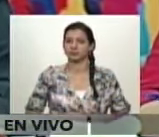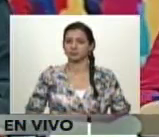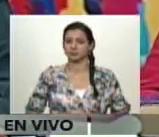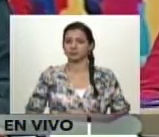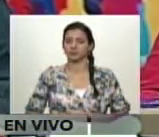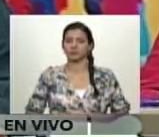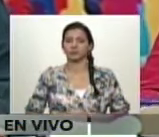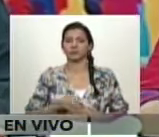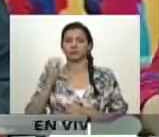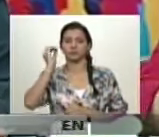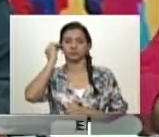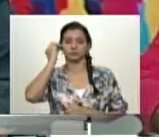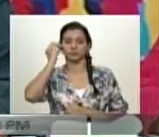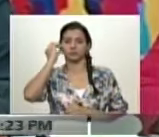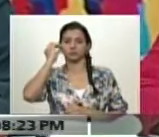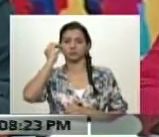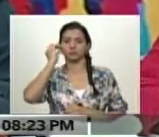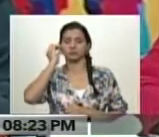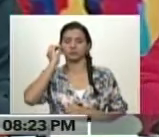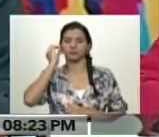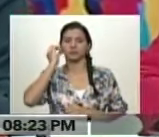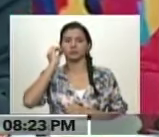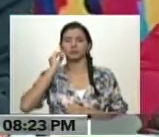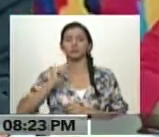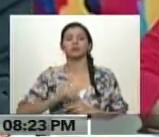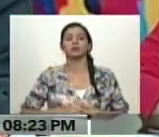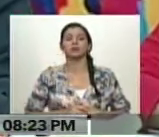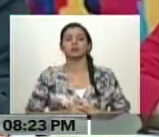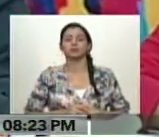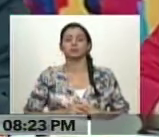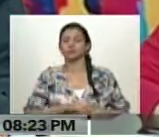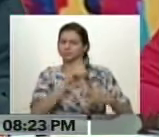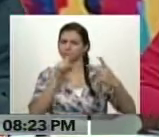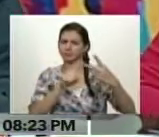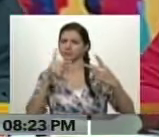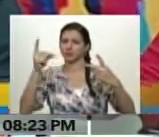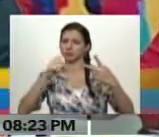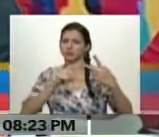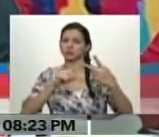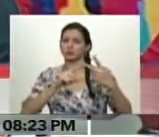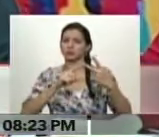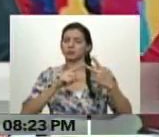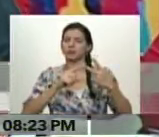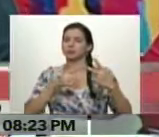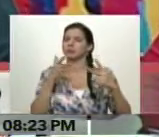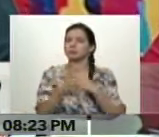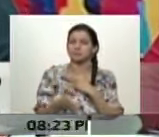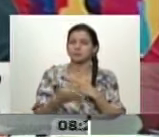es el frente de la construcción del nuevo bloque histórico. Es el frente